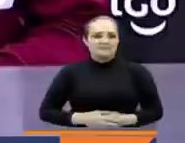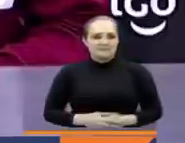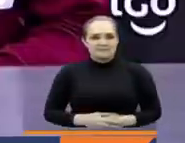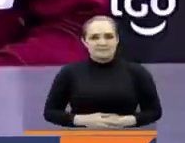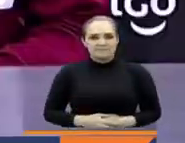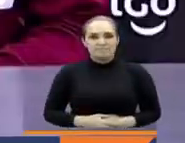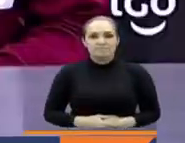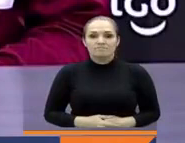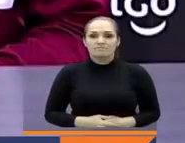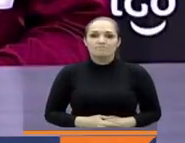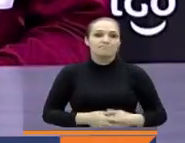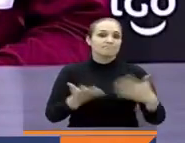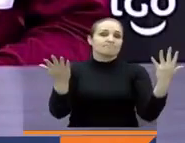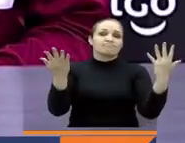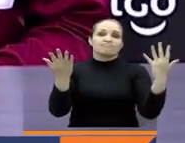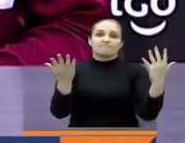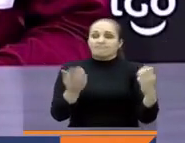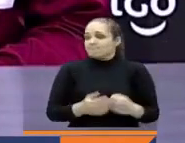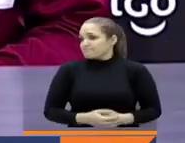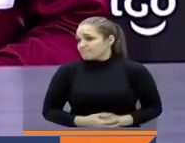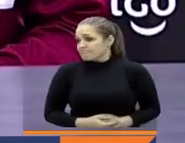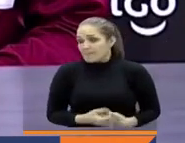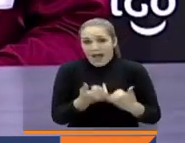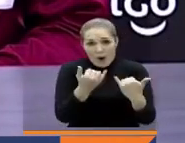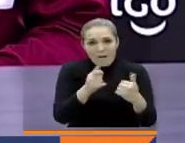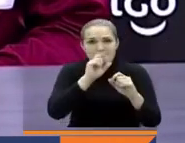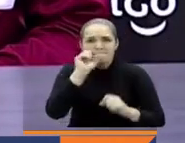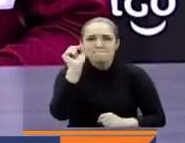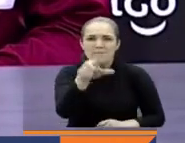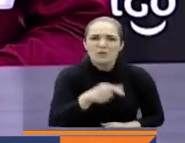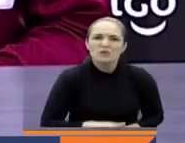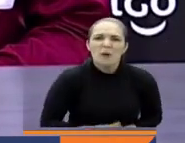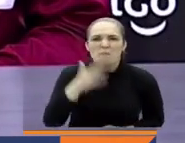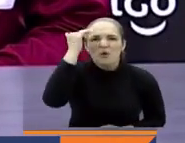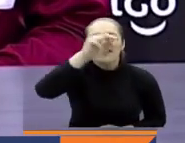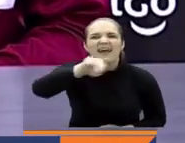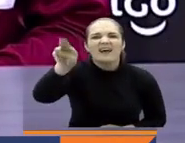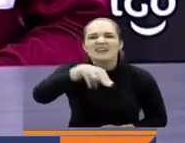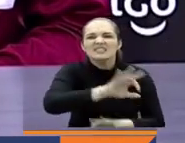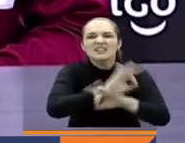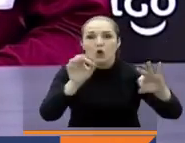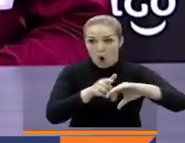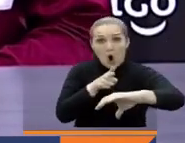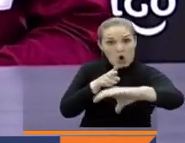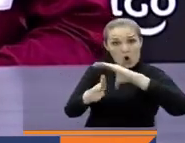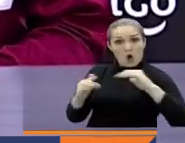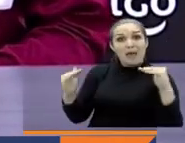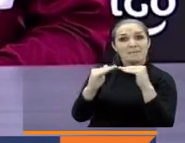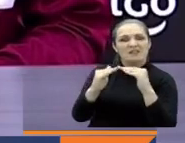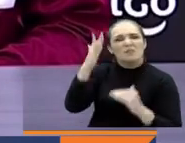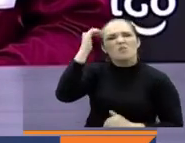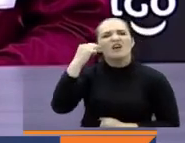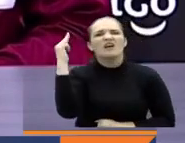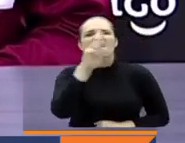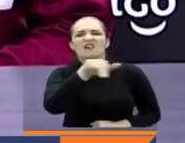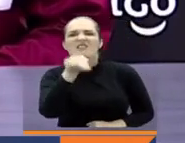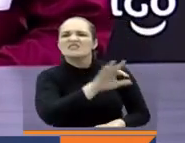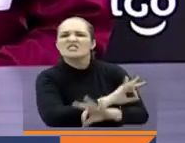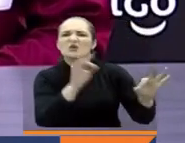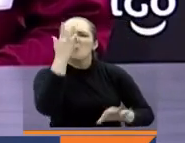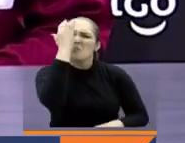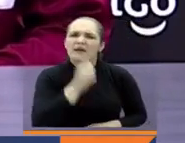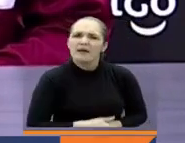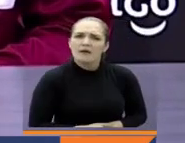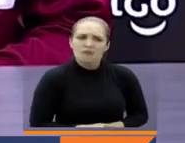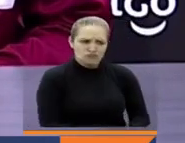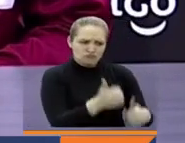¿Por qué anularon el gol? Yo quisiera preguntar por qué anularon el gol. ¿Cuál es el motivo por el cual anulan el gol? Fue un gol legítimo y son